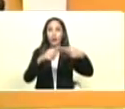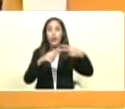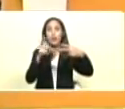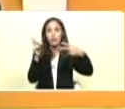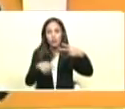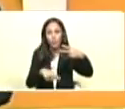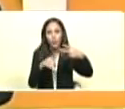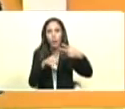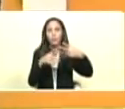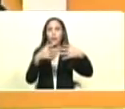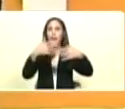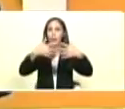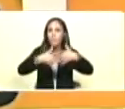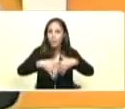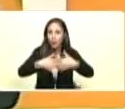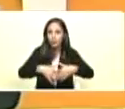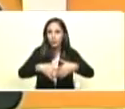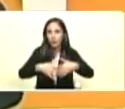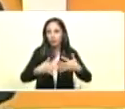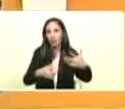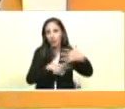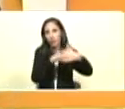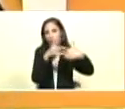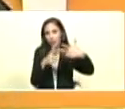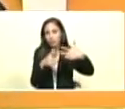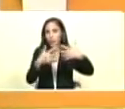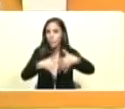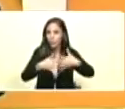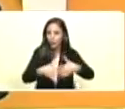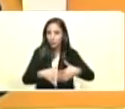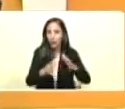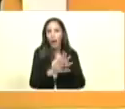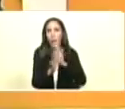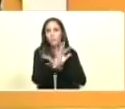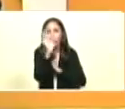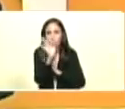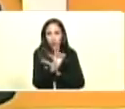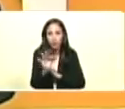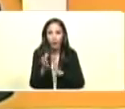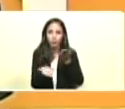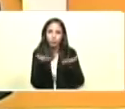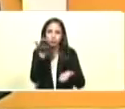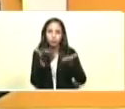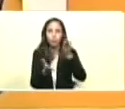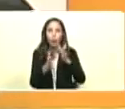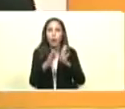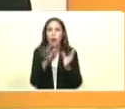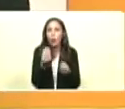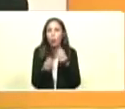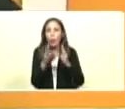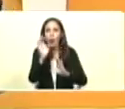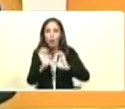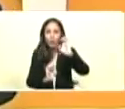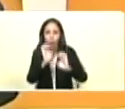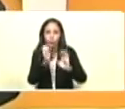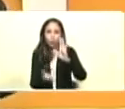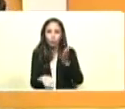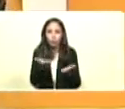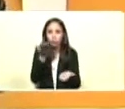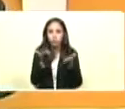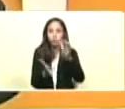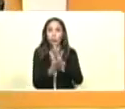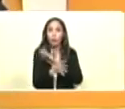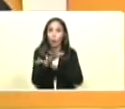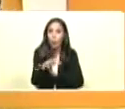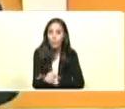un porcentaje de sus ventas de productos y de sus compras a partir de hoy